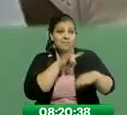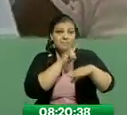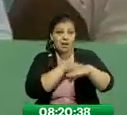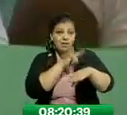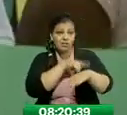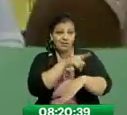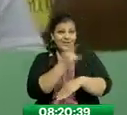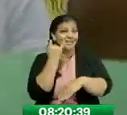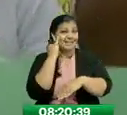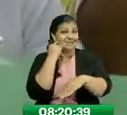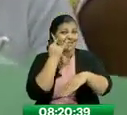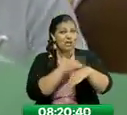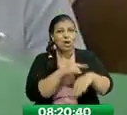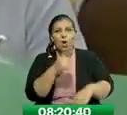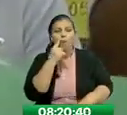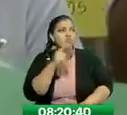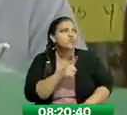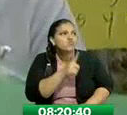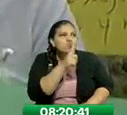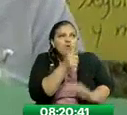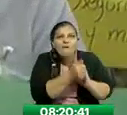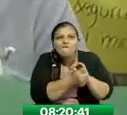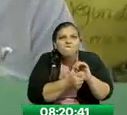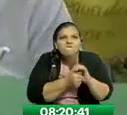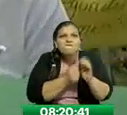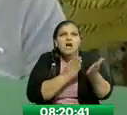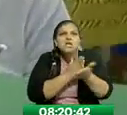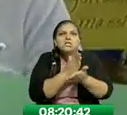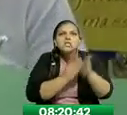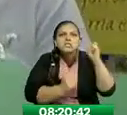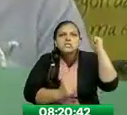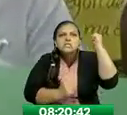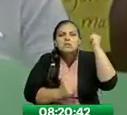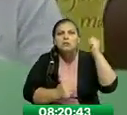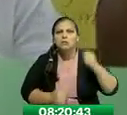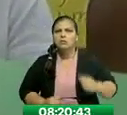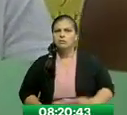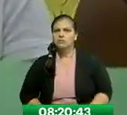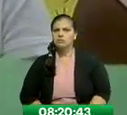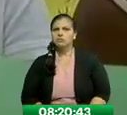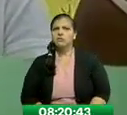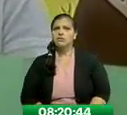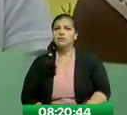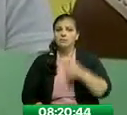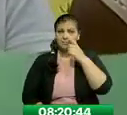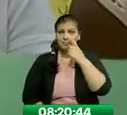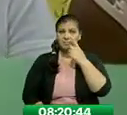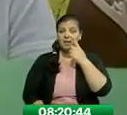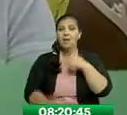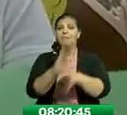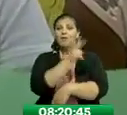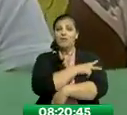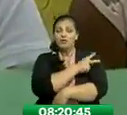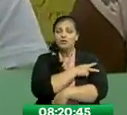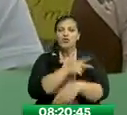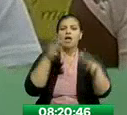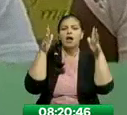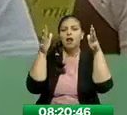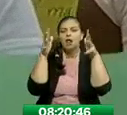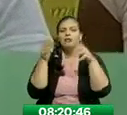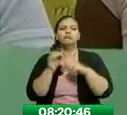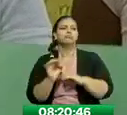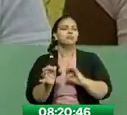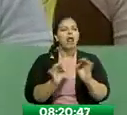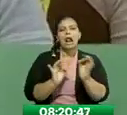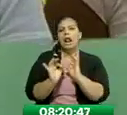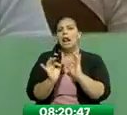vez. Y la segunda vez se metió adentro del aula, delante de los niños. Arrastrado la profesora. Aquí hay años que nosotros nos toca comprar la